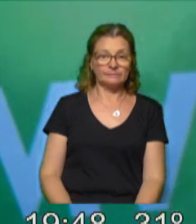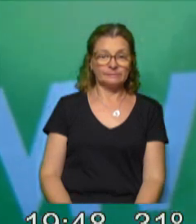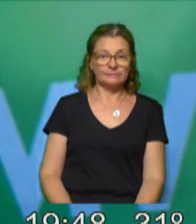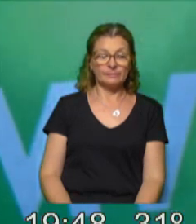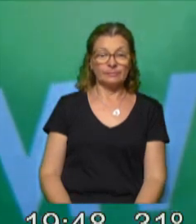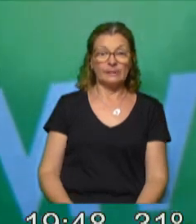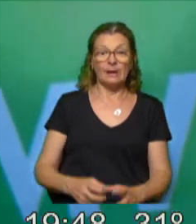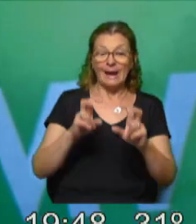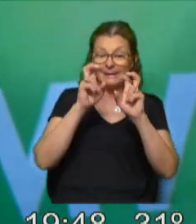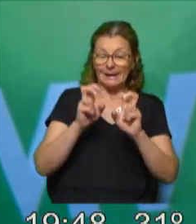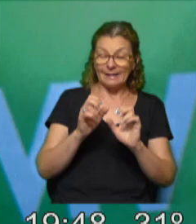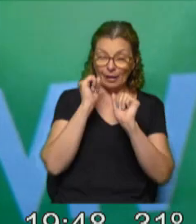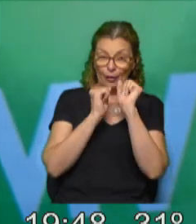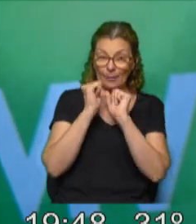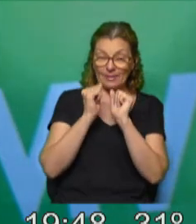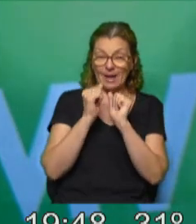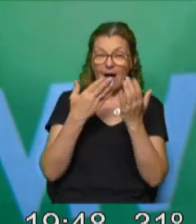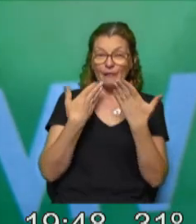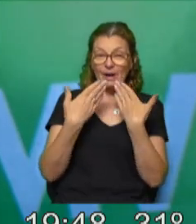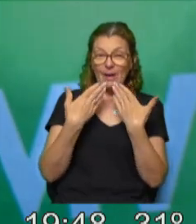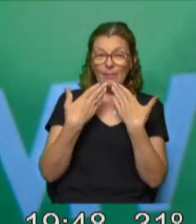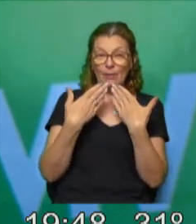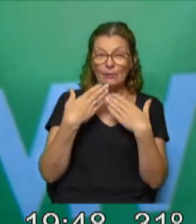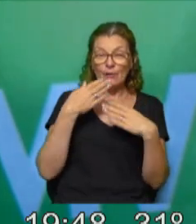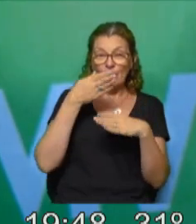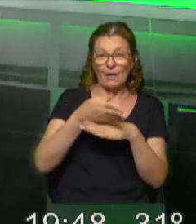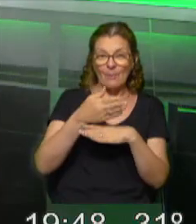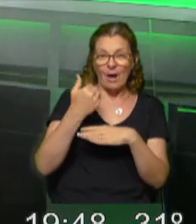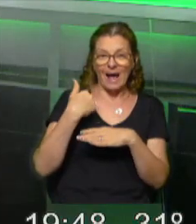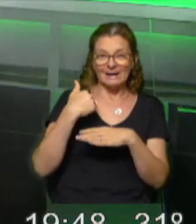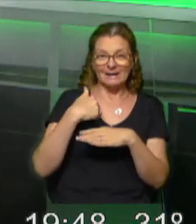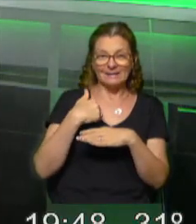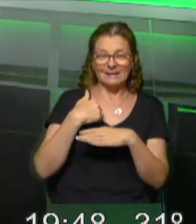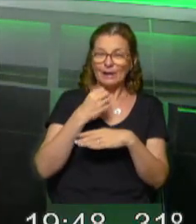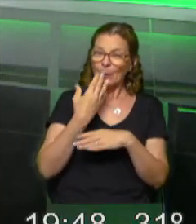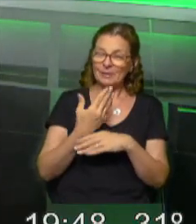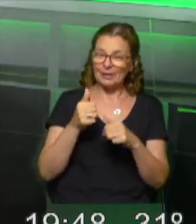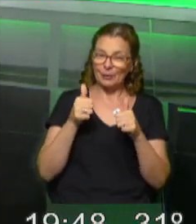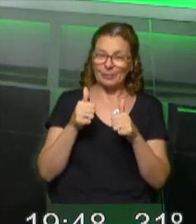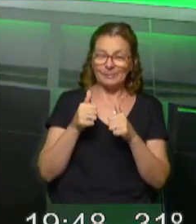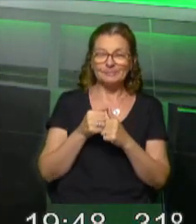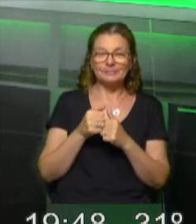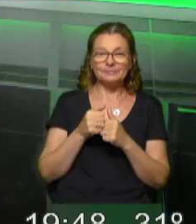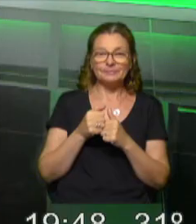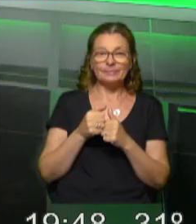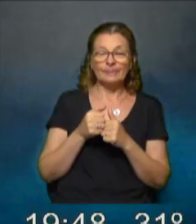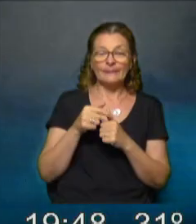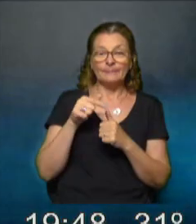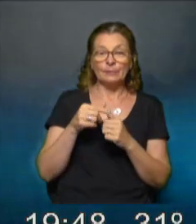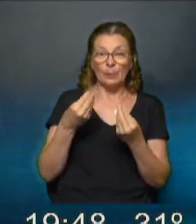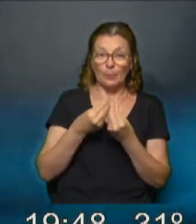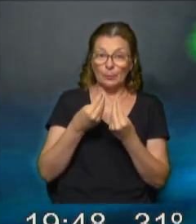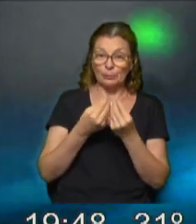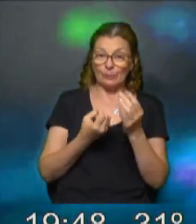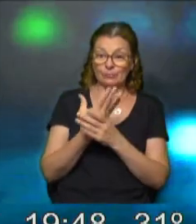columna de análisis económico y cruzamos el charco con Germán de agosto Cómo andas Nati todo bien bien y vos Sí así es porque tenemos bastantes